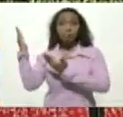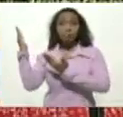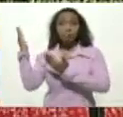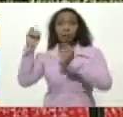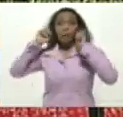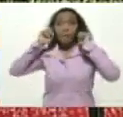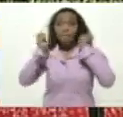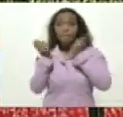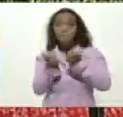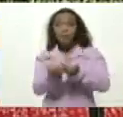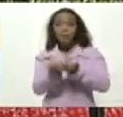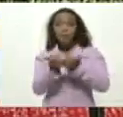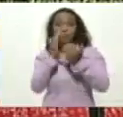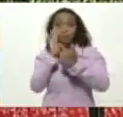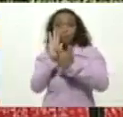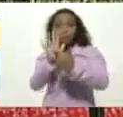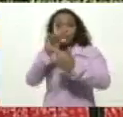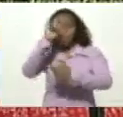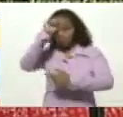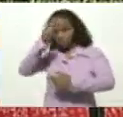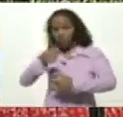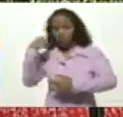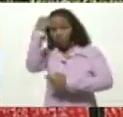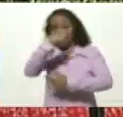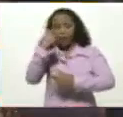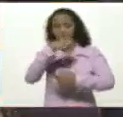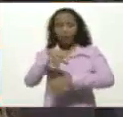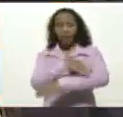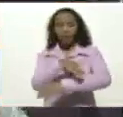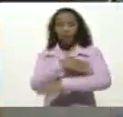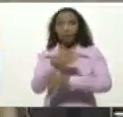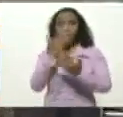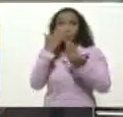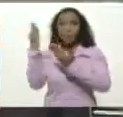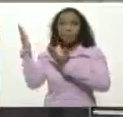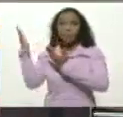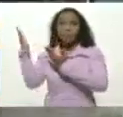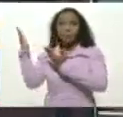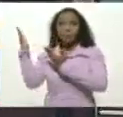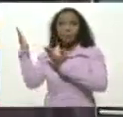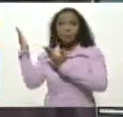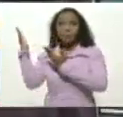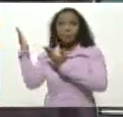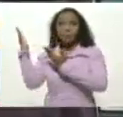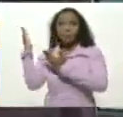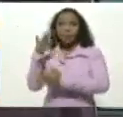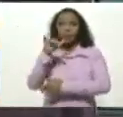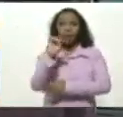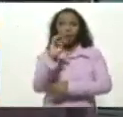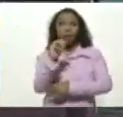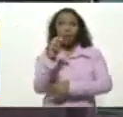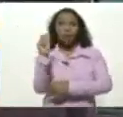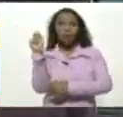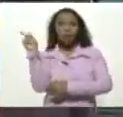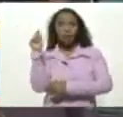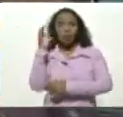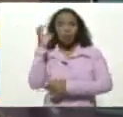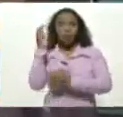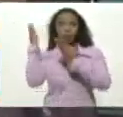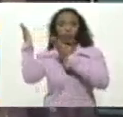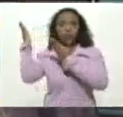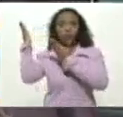máscara para que te vean y te reconozcan en la cara, en la calle, perdón. Joana Carrillo, esta muchacha.